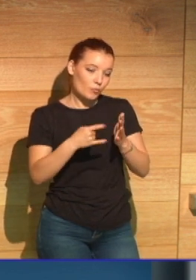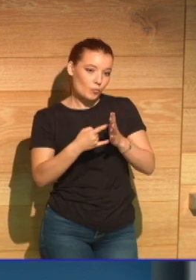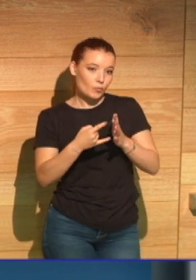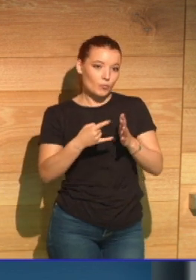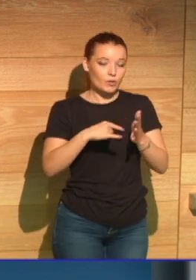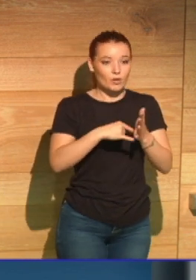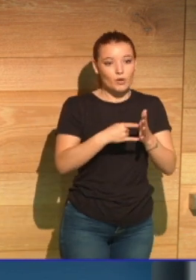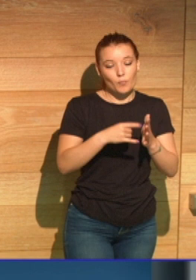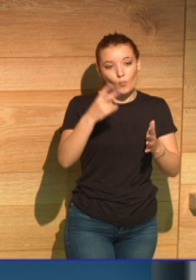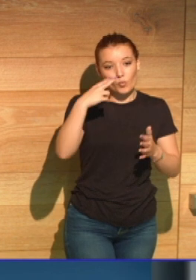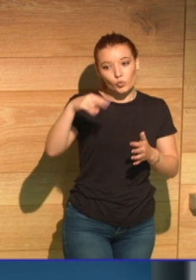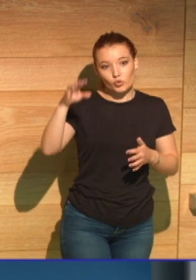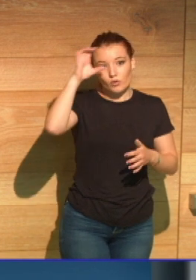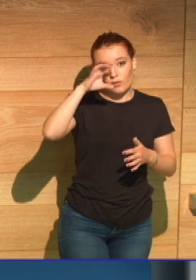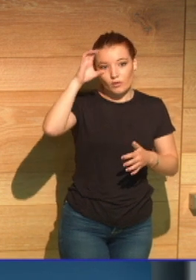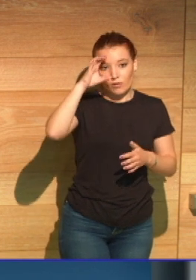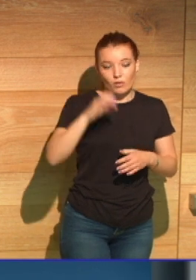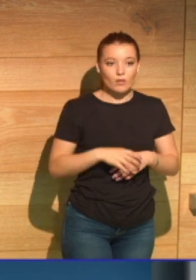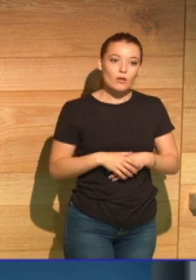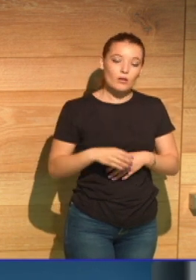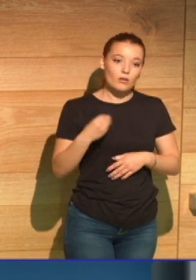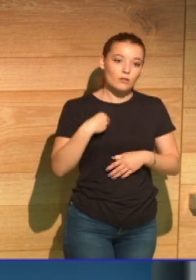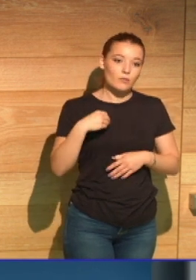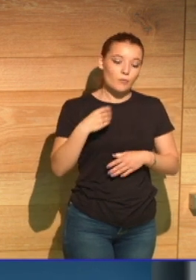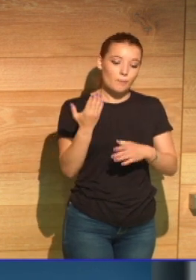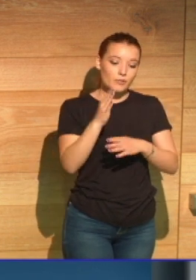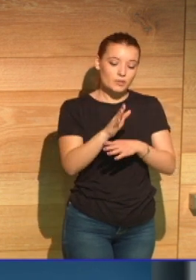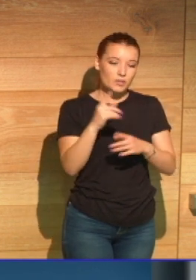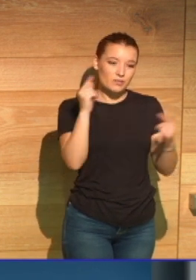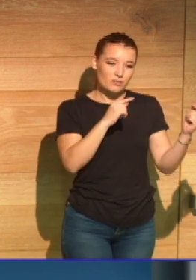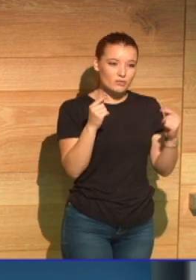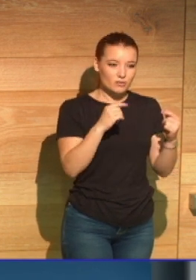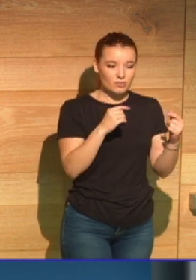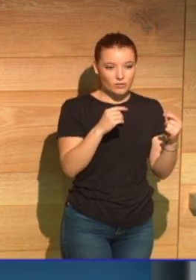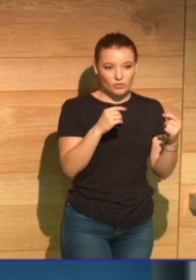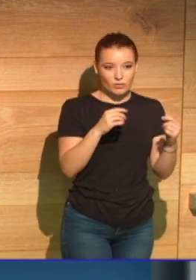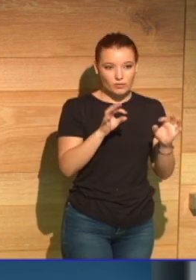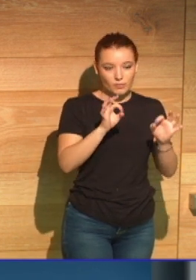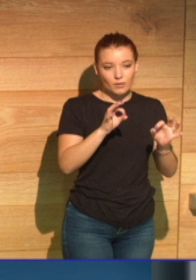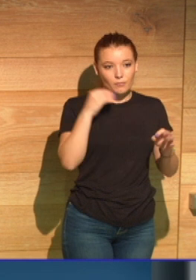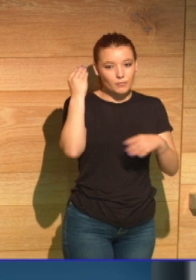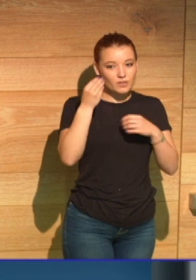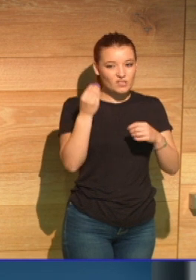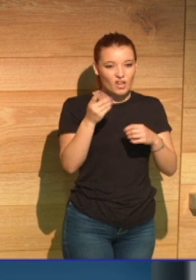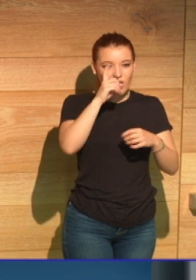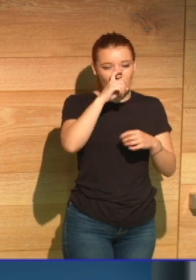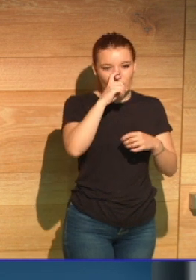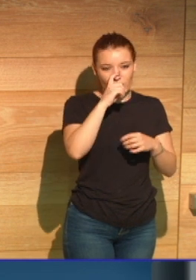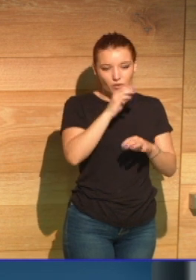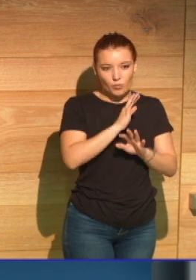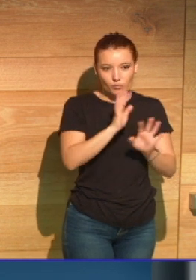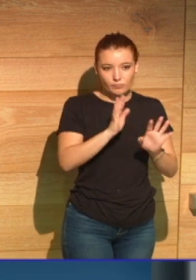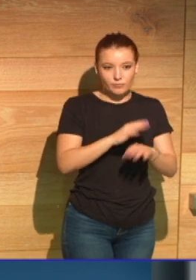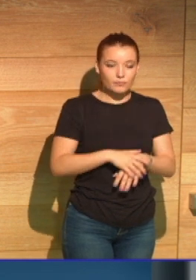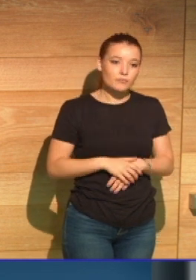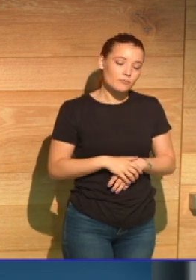fundador de la Science Gallery, un poco presentando estas discusiones que de pronto le parecen ya obsoletas, ¿no? La negación del arte y la ciencia, que sería